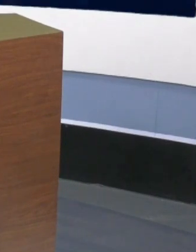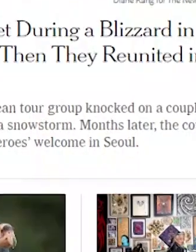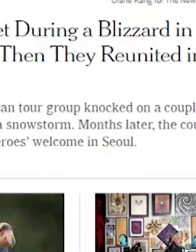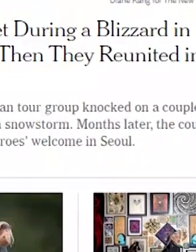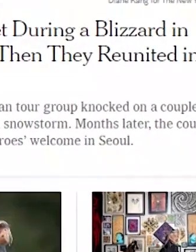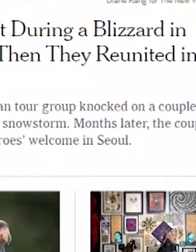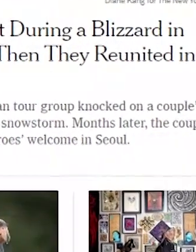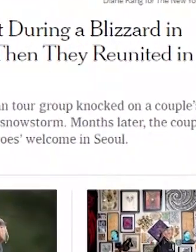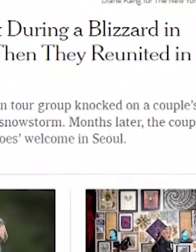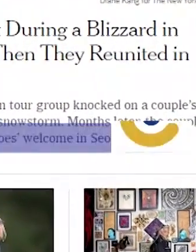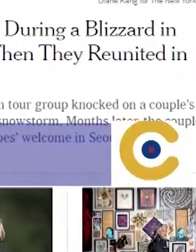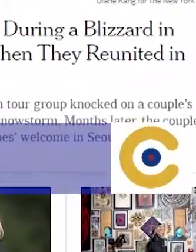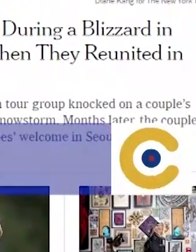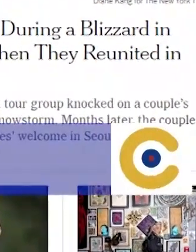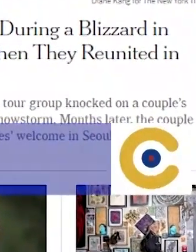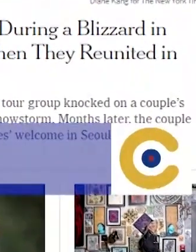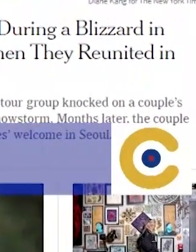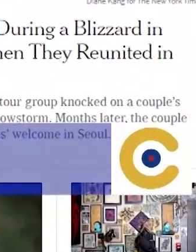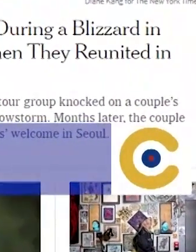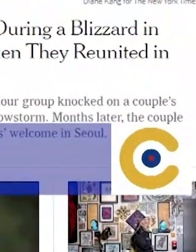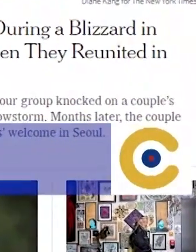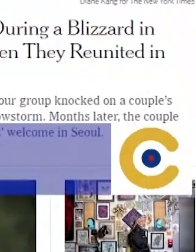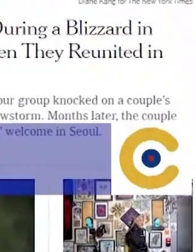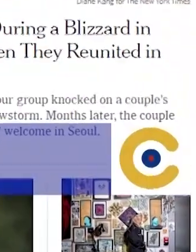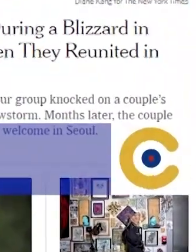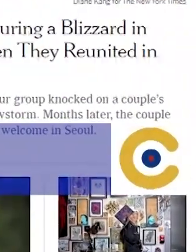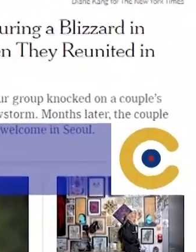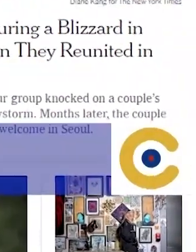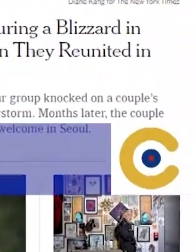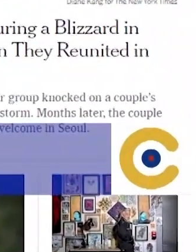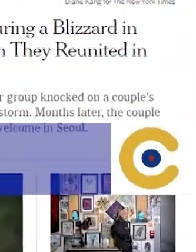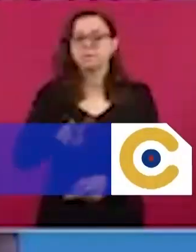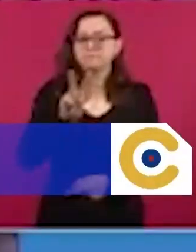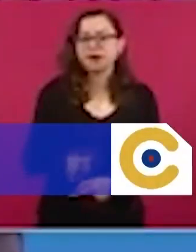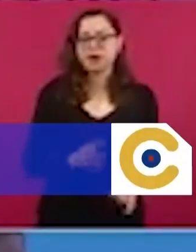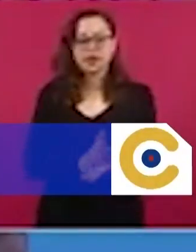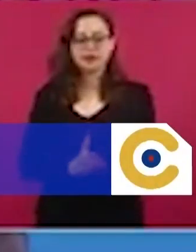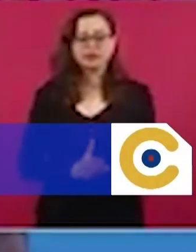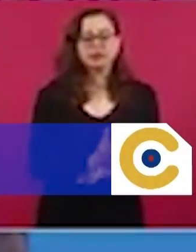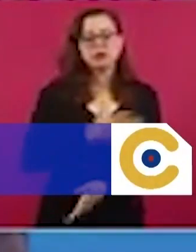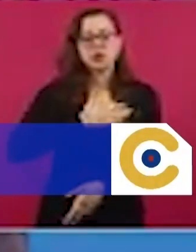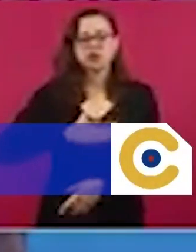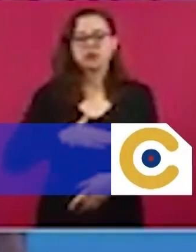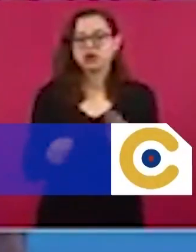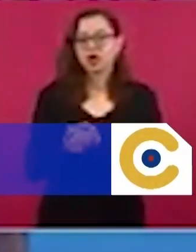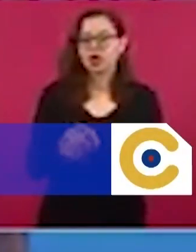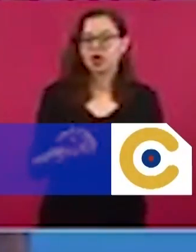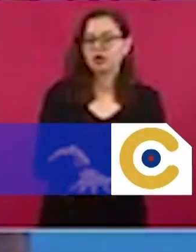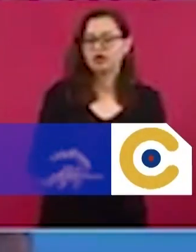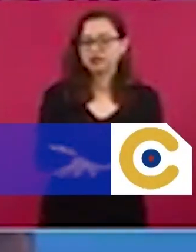el subsecretario de Derechos Humanos de la Secretaría de Gobernación fue víctima de espionaje con el programa Pegasus mientras